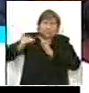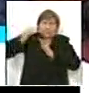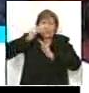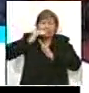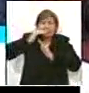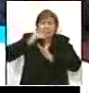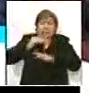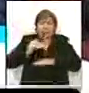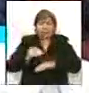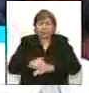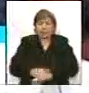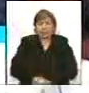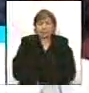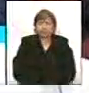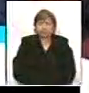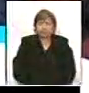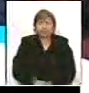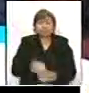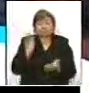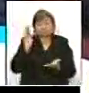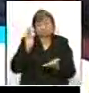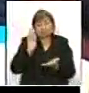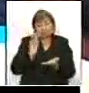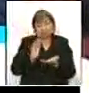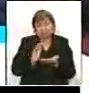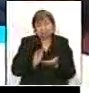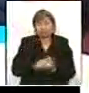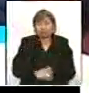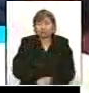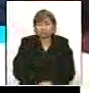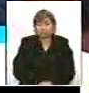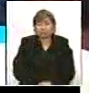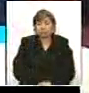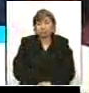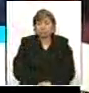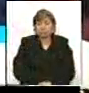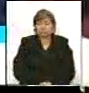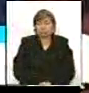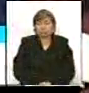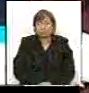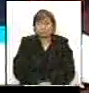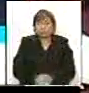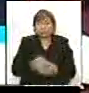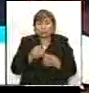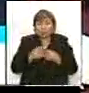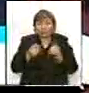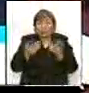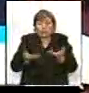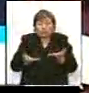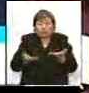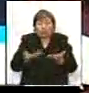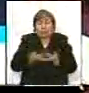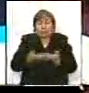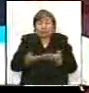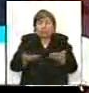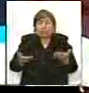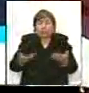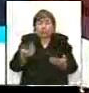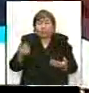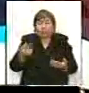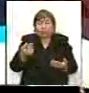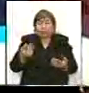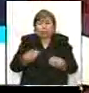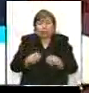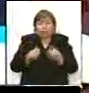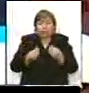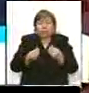eso se puede reducir, pero esa es la única propuesta que se nos hace sobre cómo